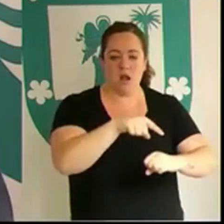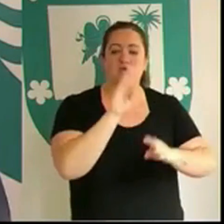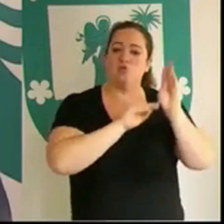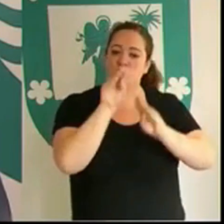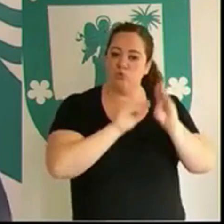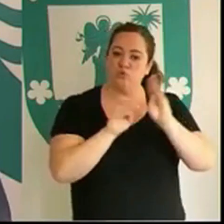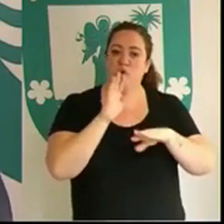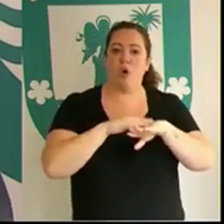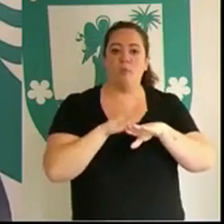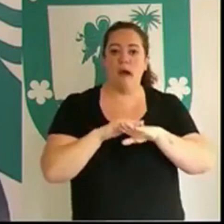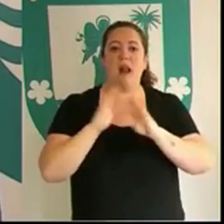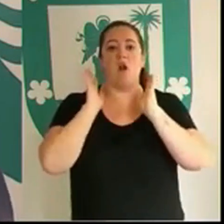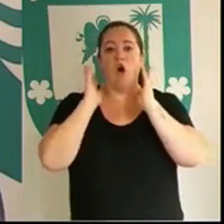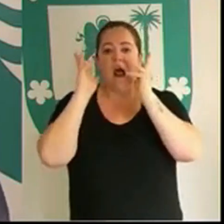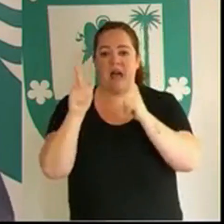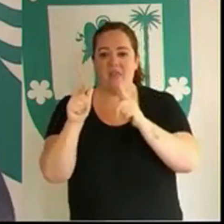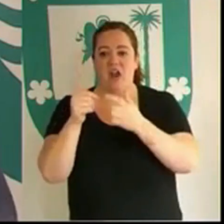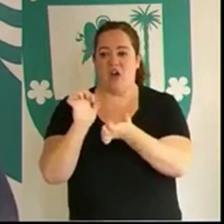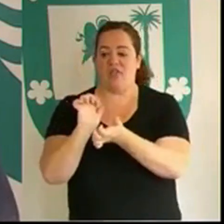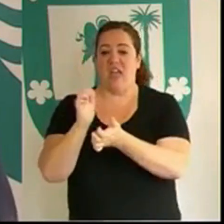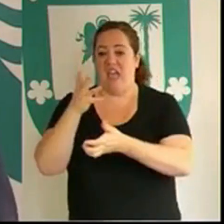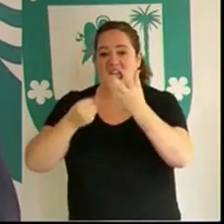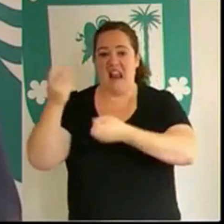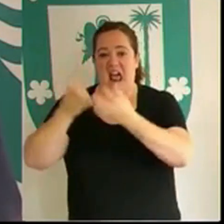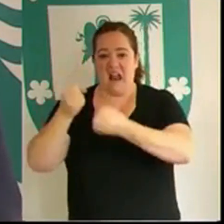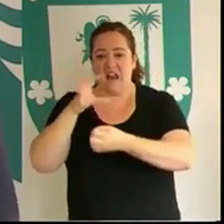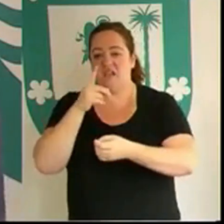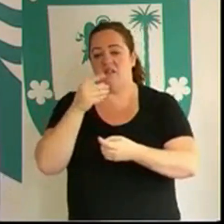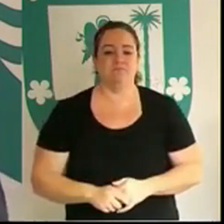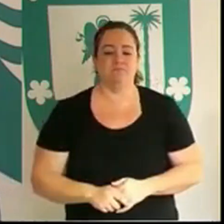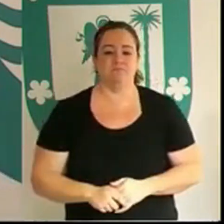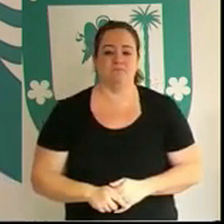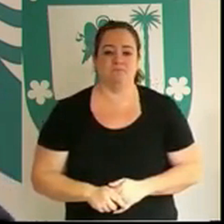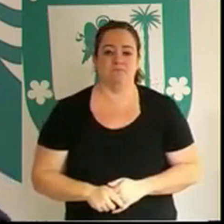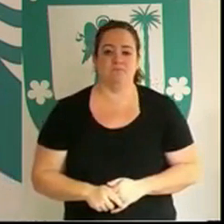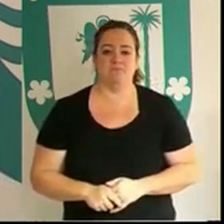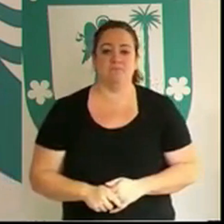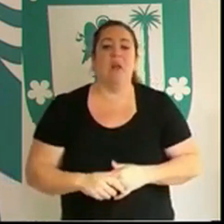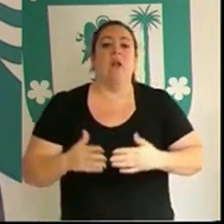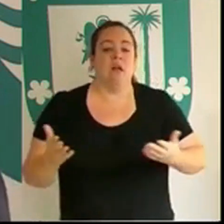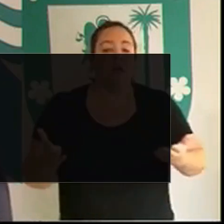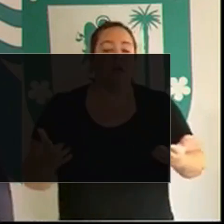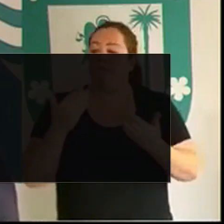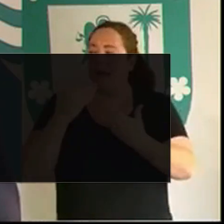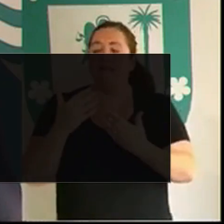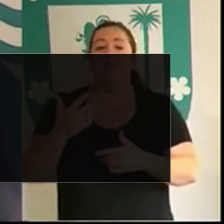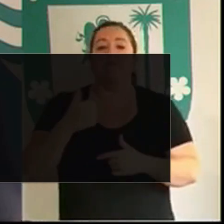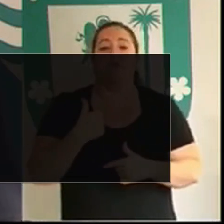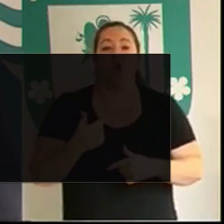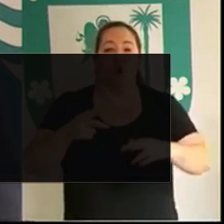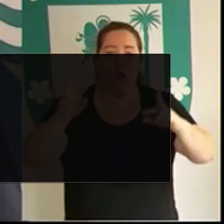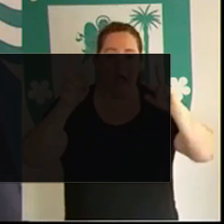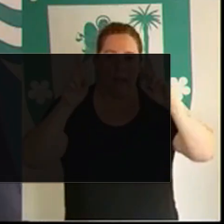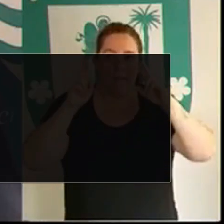importante para los ganaderos de caprino y ovino en la isla de La Palma. Hombre, yo espero, deseo y confío